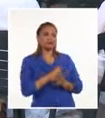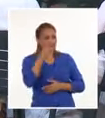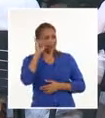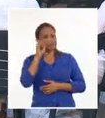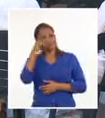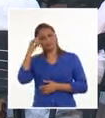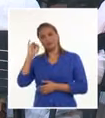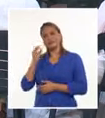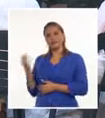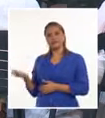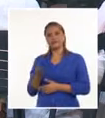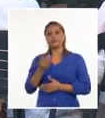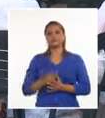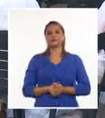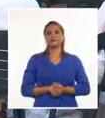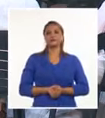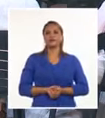favor.